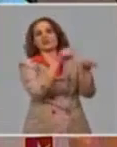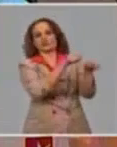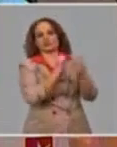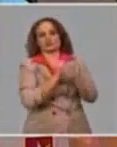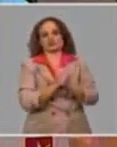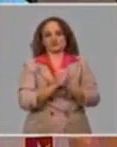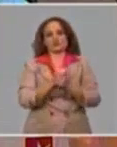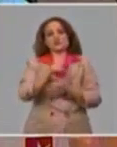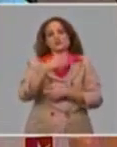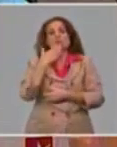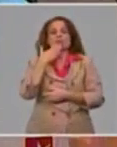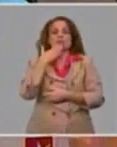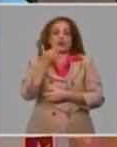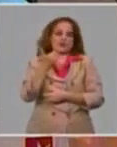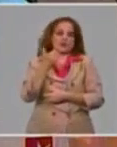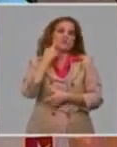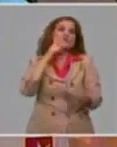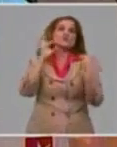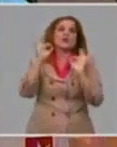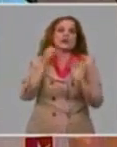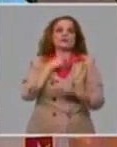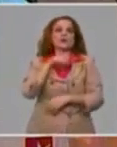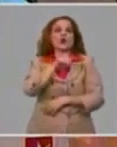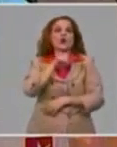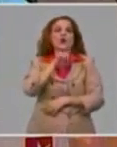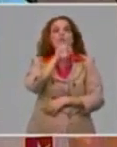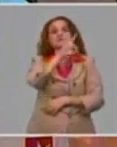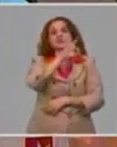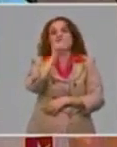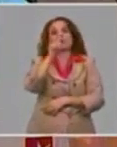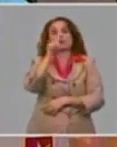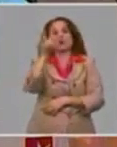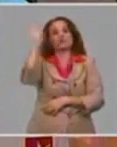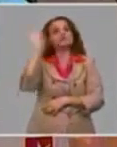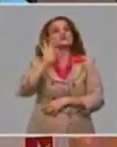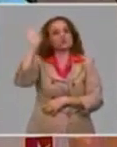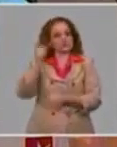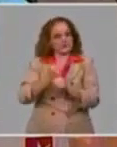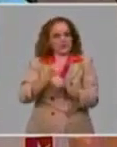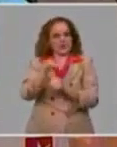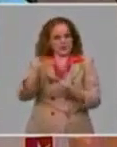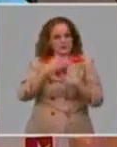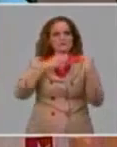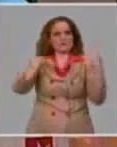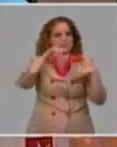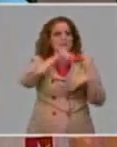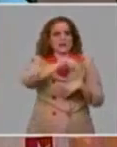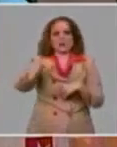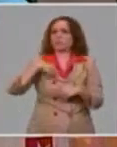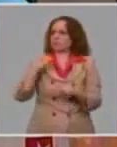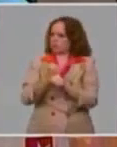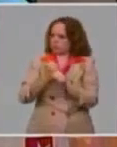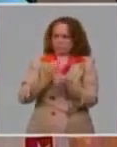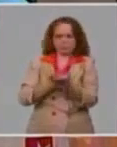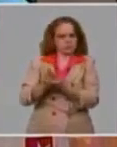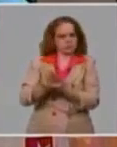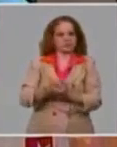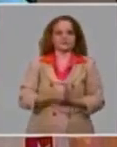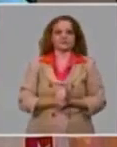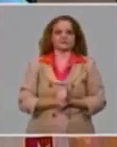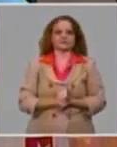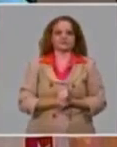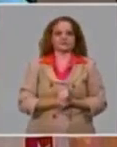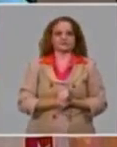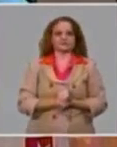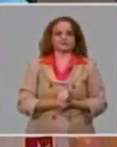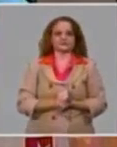de los trabajadores vinculados y trabajando directamente en la construcción. Ahora, los constructores